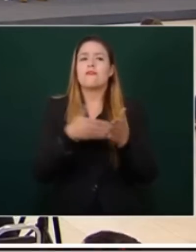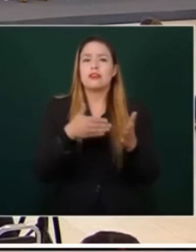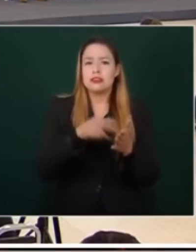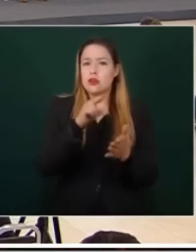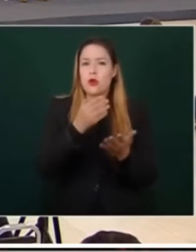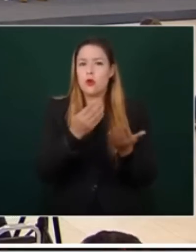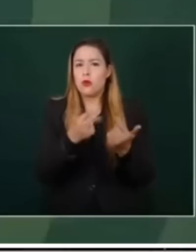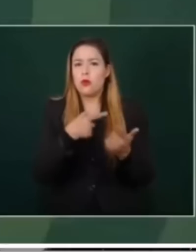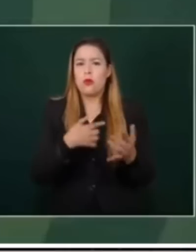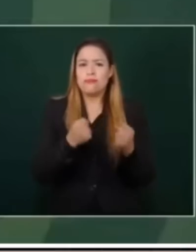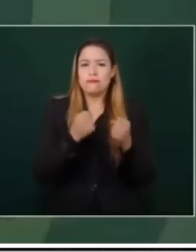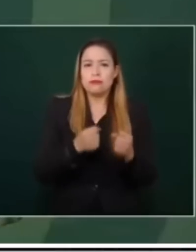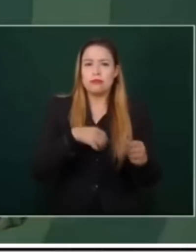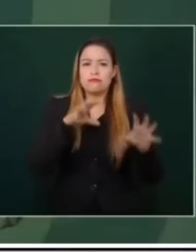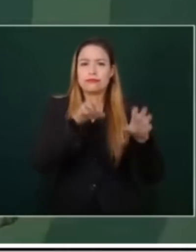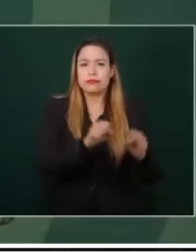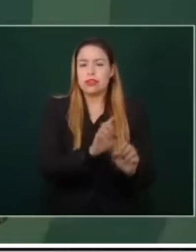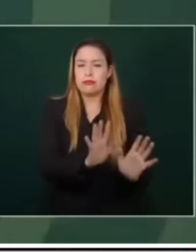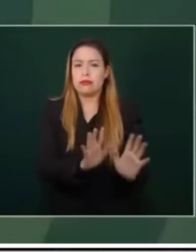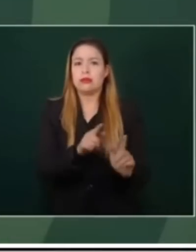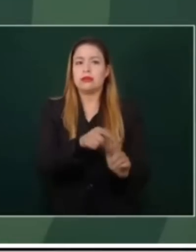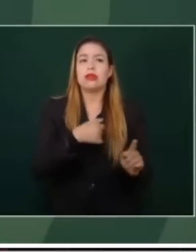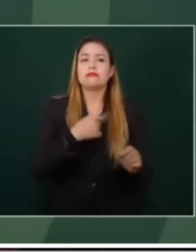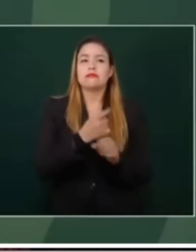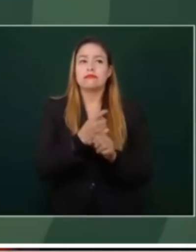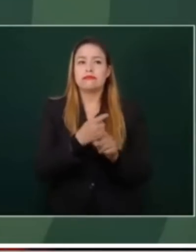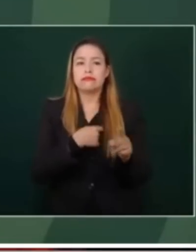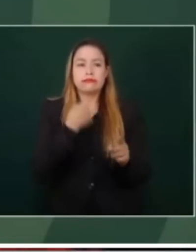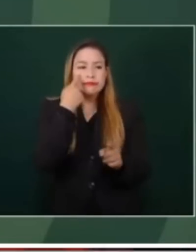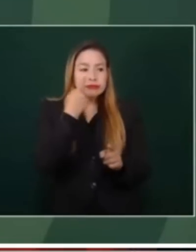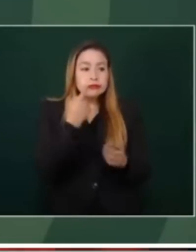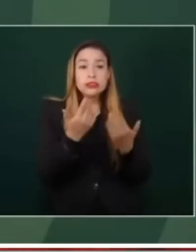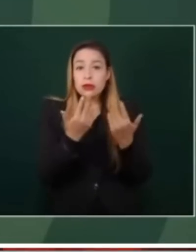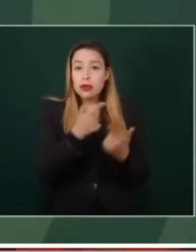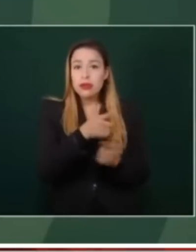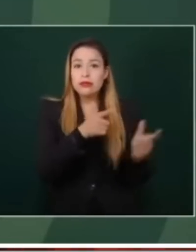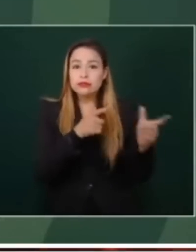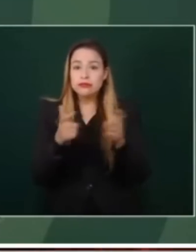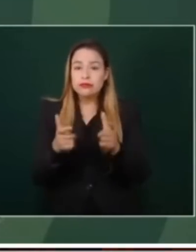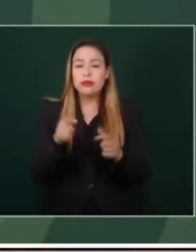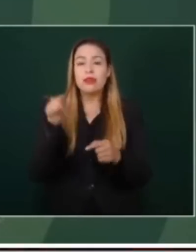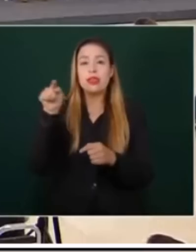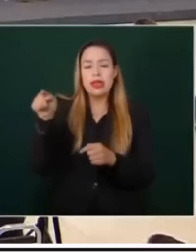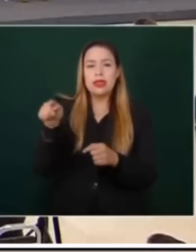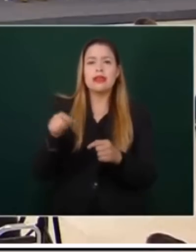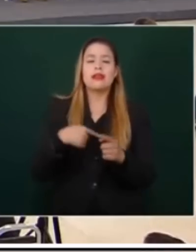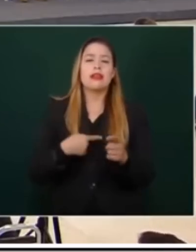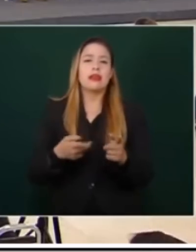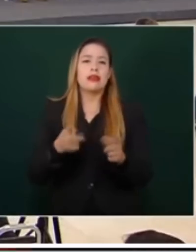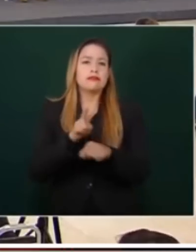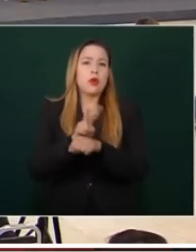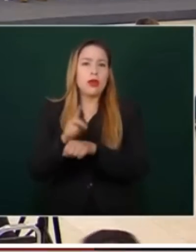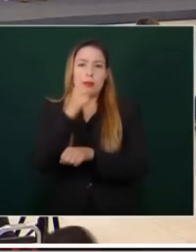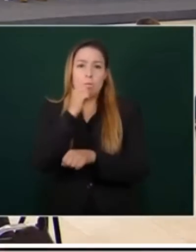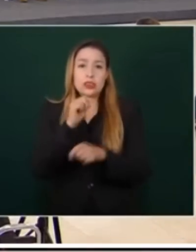uso de la fuerza, en el empleo de la fuerza por parte de lo que es Fuerzas Armadas y Guardia Nacional, cómo se ha comportado